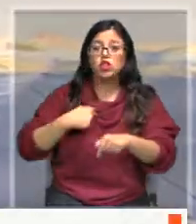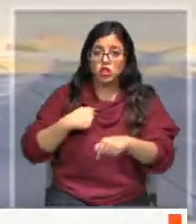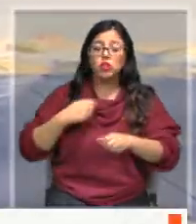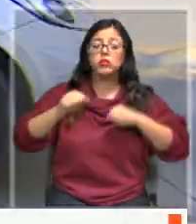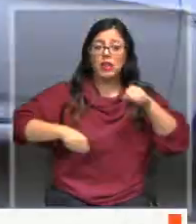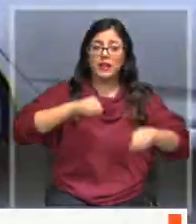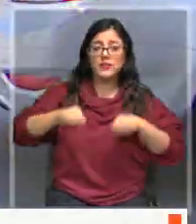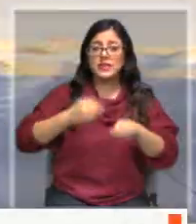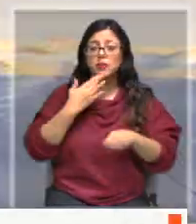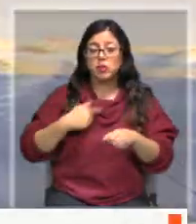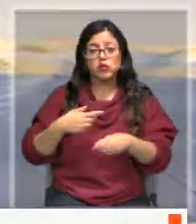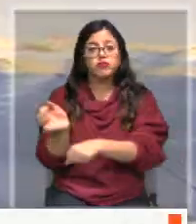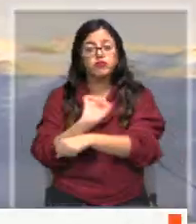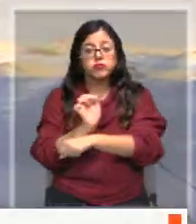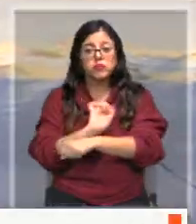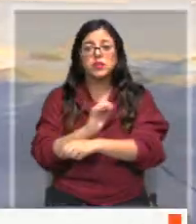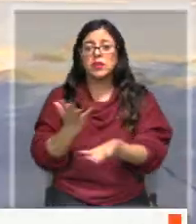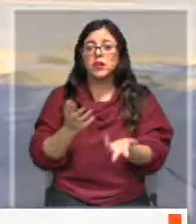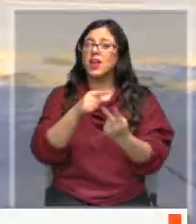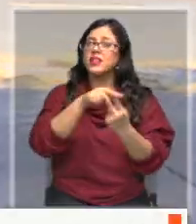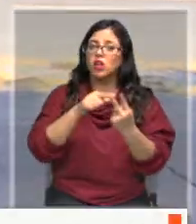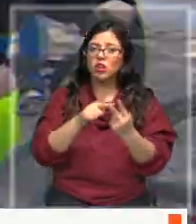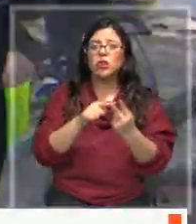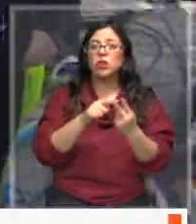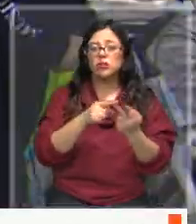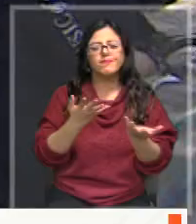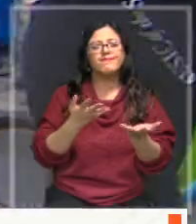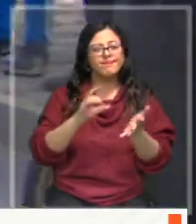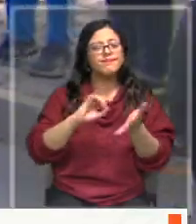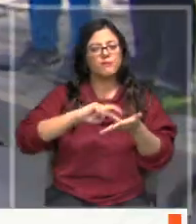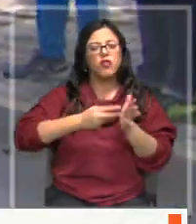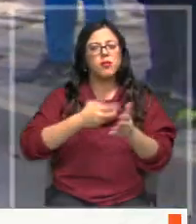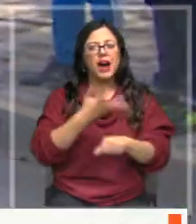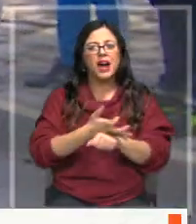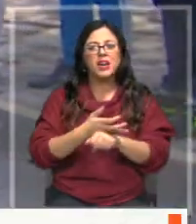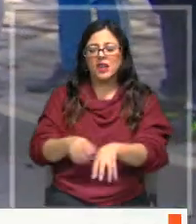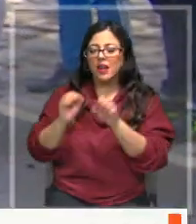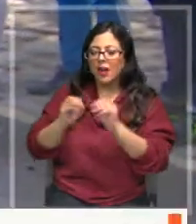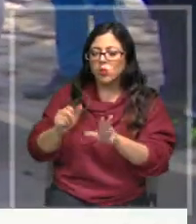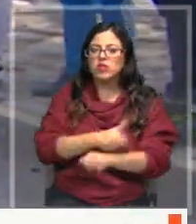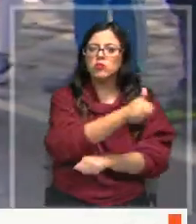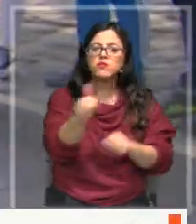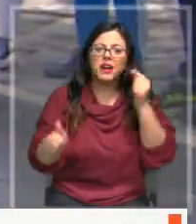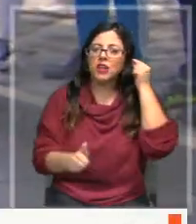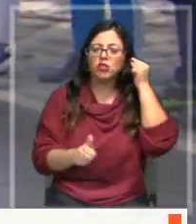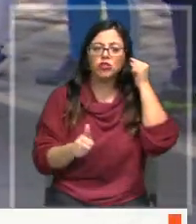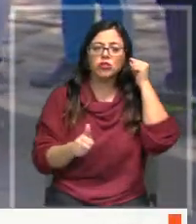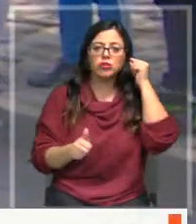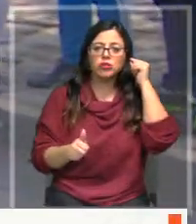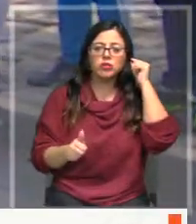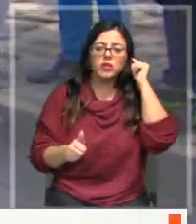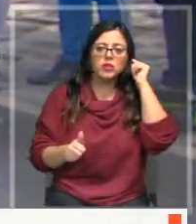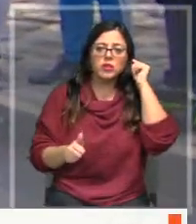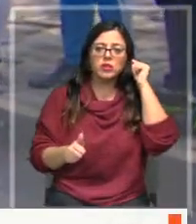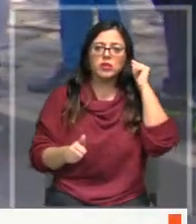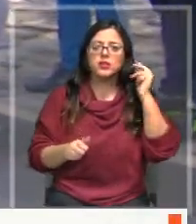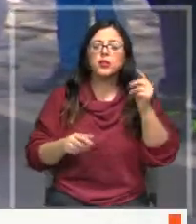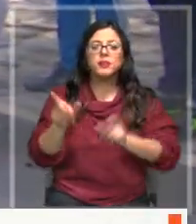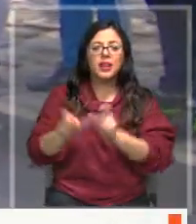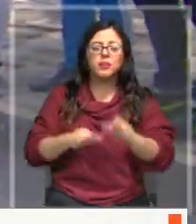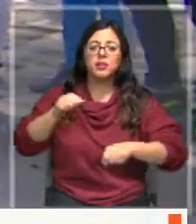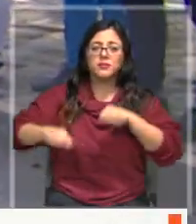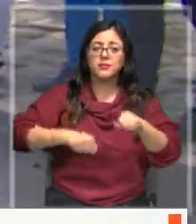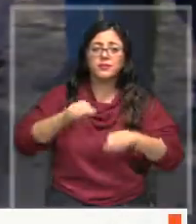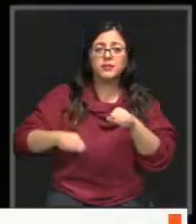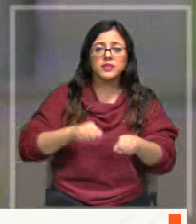soy conductor y de los dos lados hay harta falta la educación Vial para todos para los ciclistas para los automovilistas